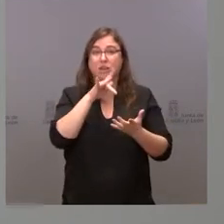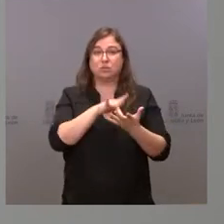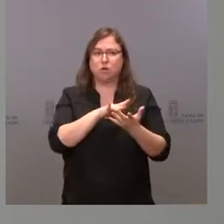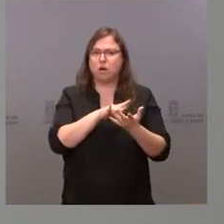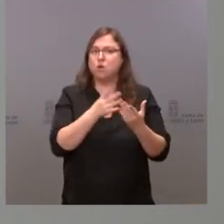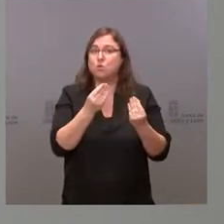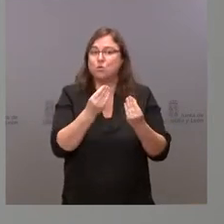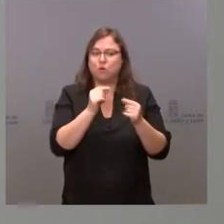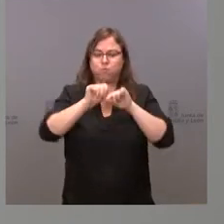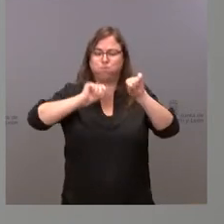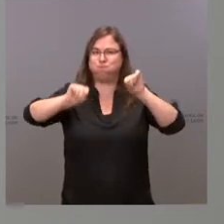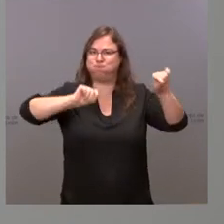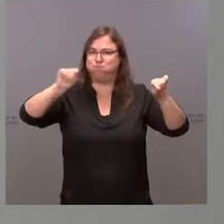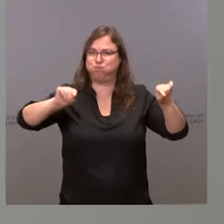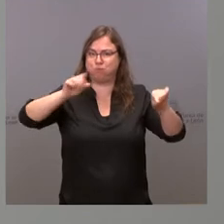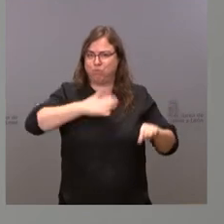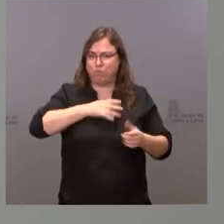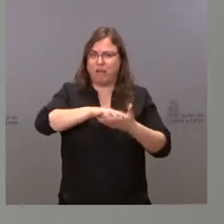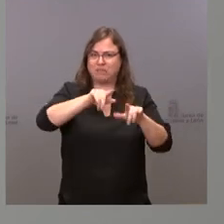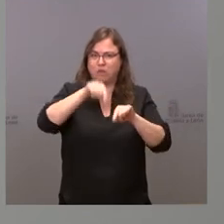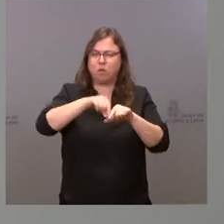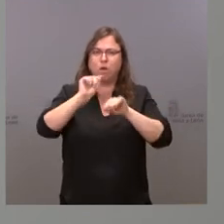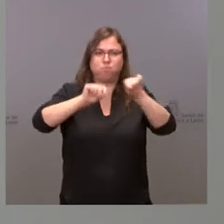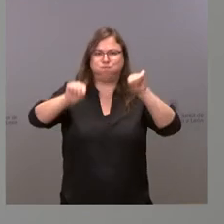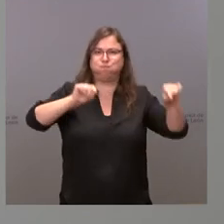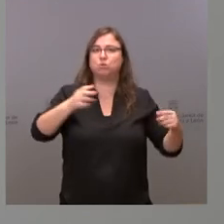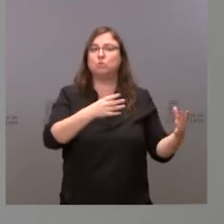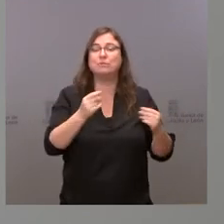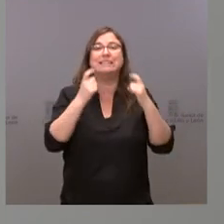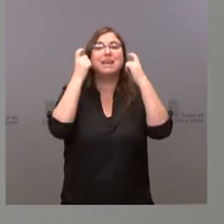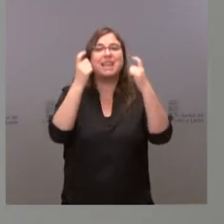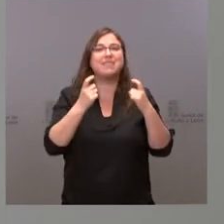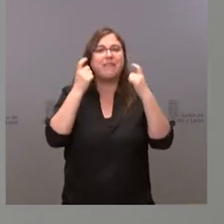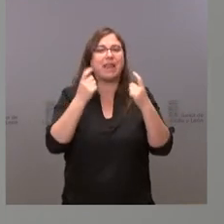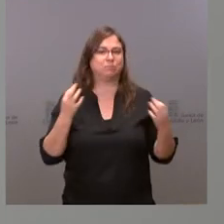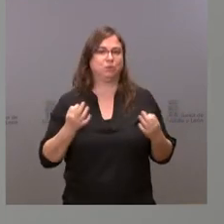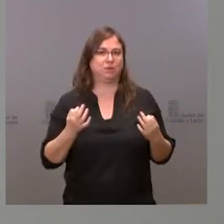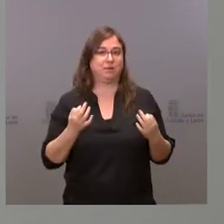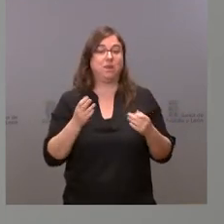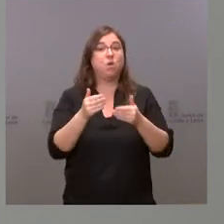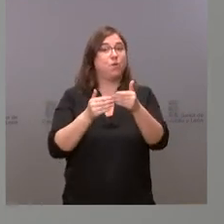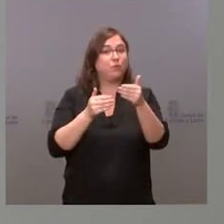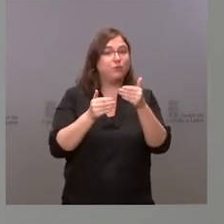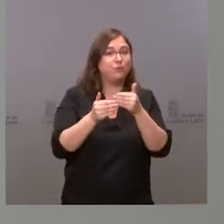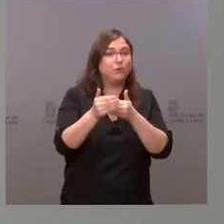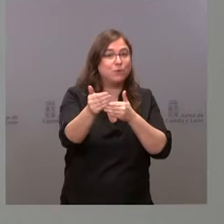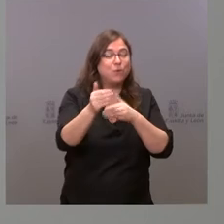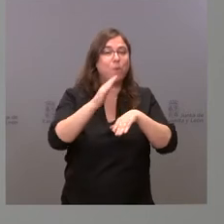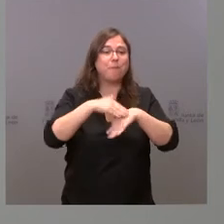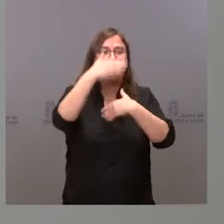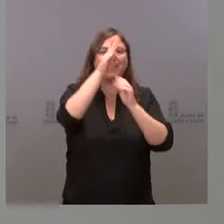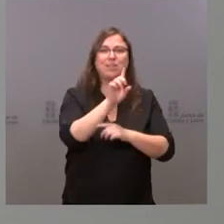transmisión comunitaria para intentar permitir que en lo sucesivo la atención primaria